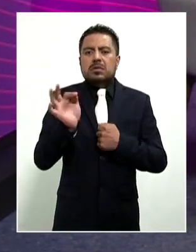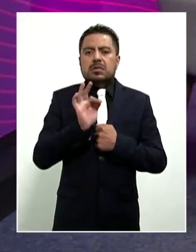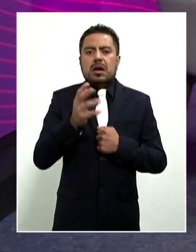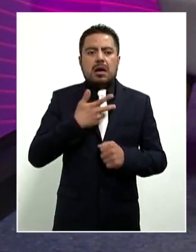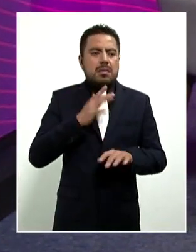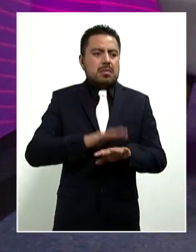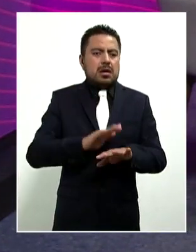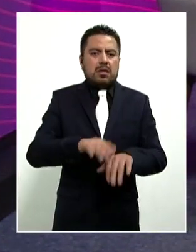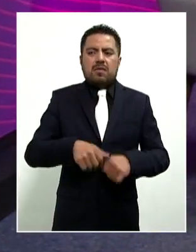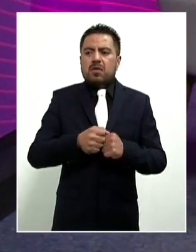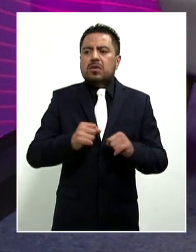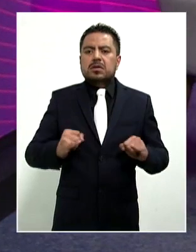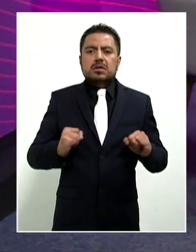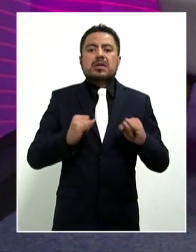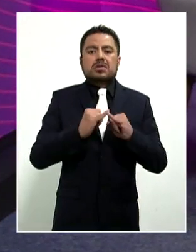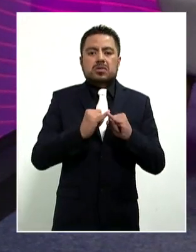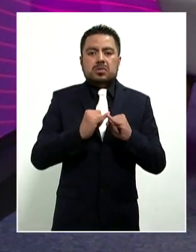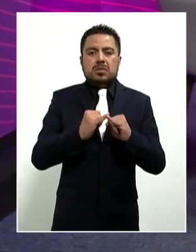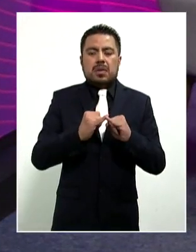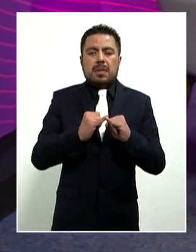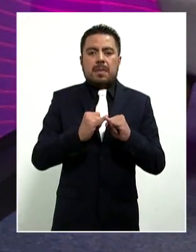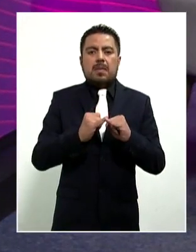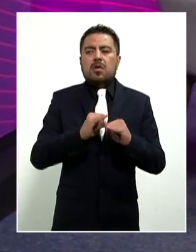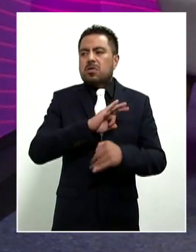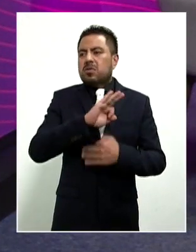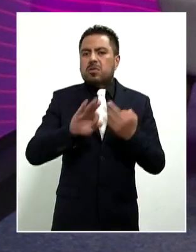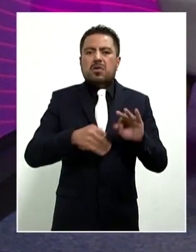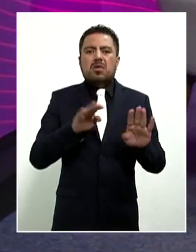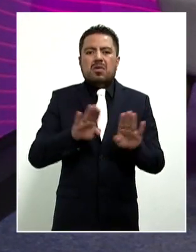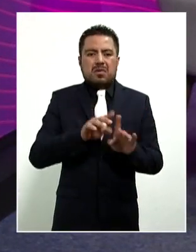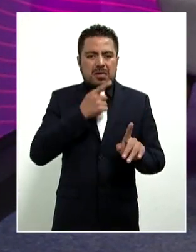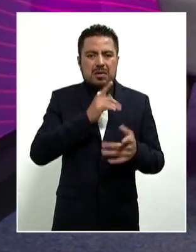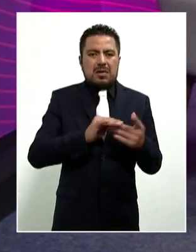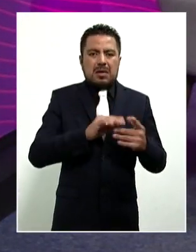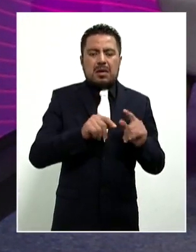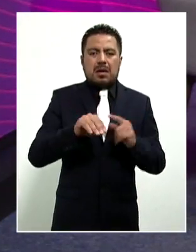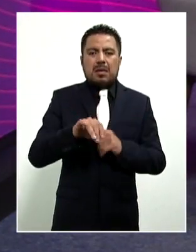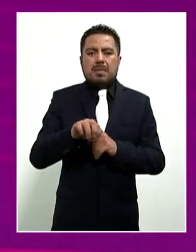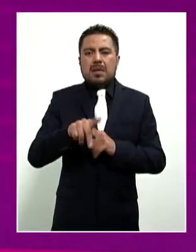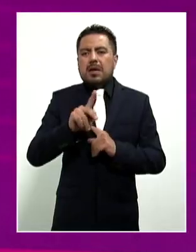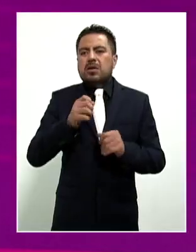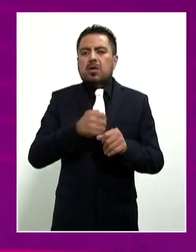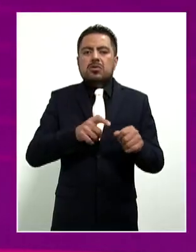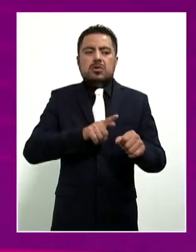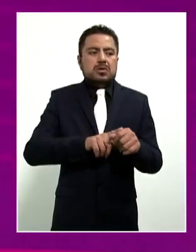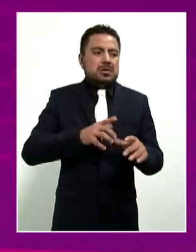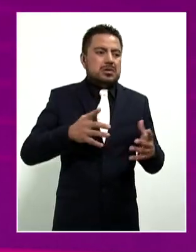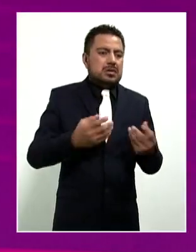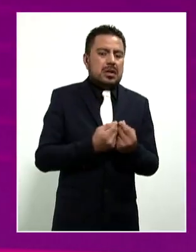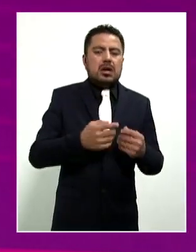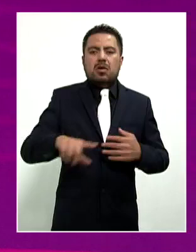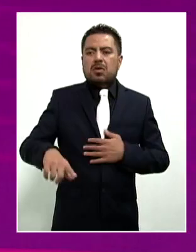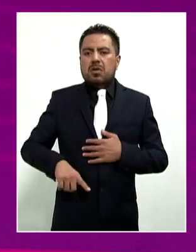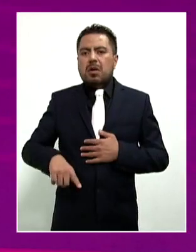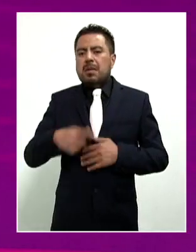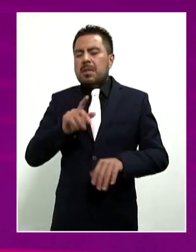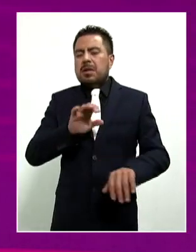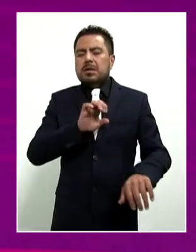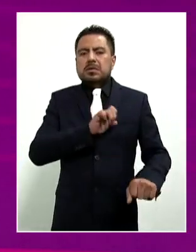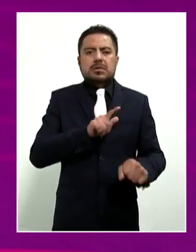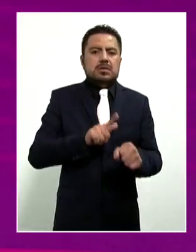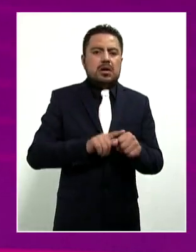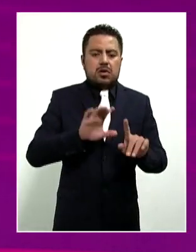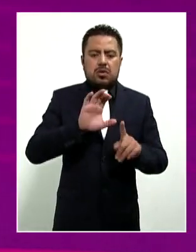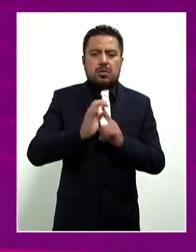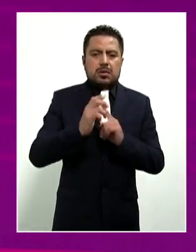fortalecimiento institucional de todos, como dijo Marc, desde la sociedad civil, el gobierno, pero muy particularmente